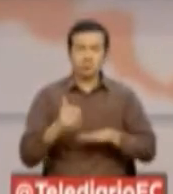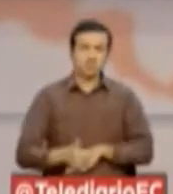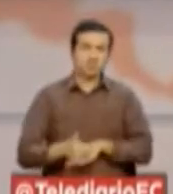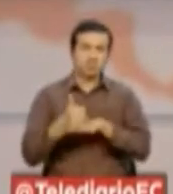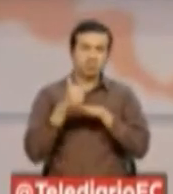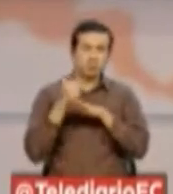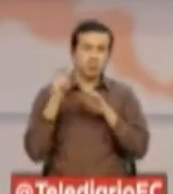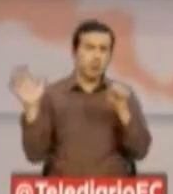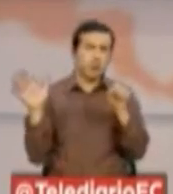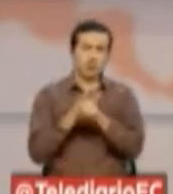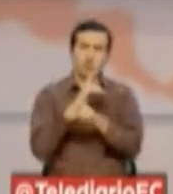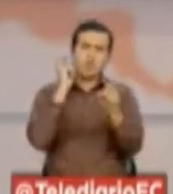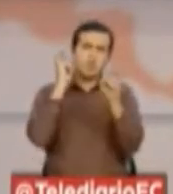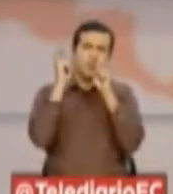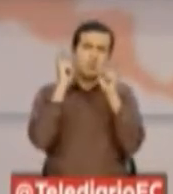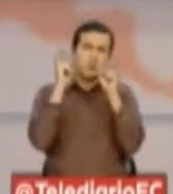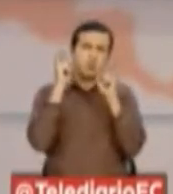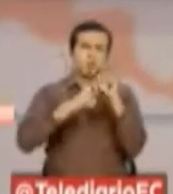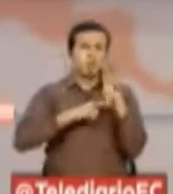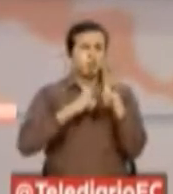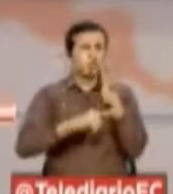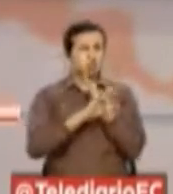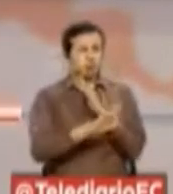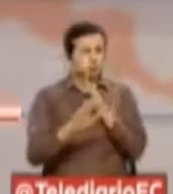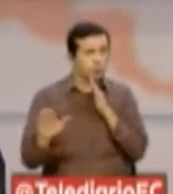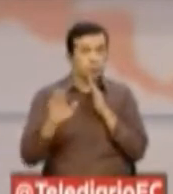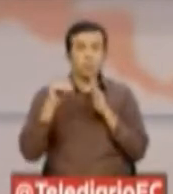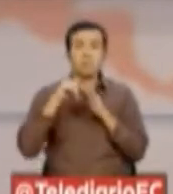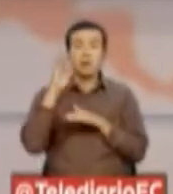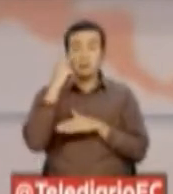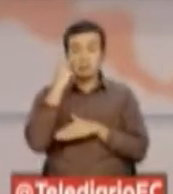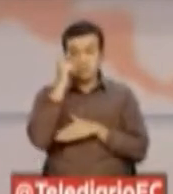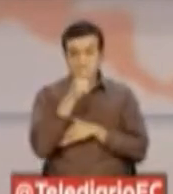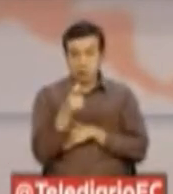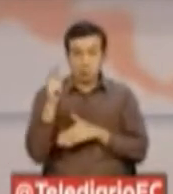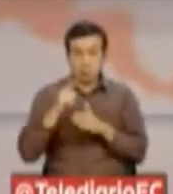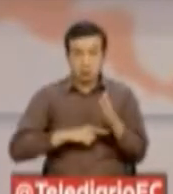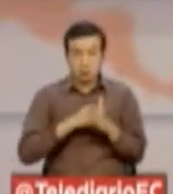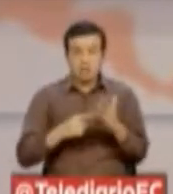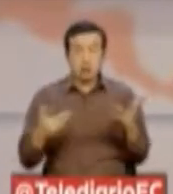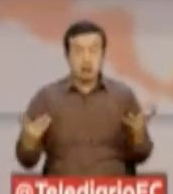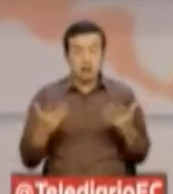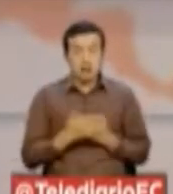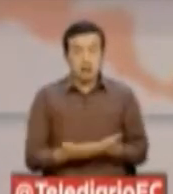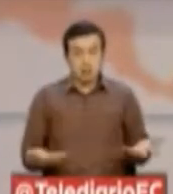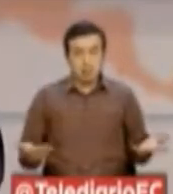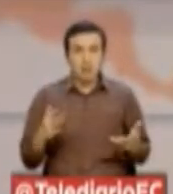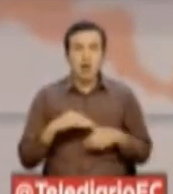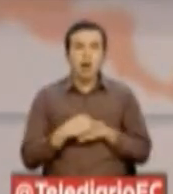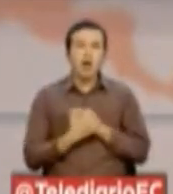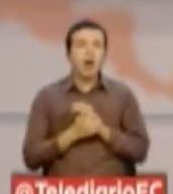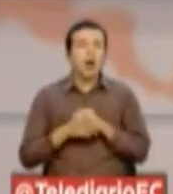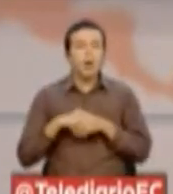que impide los balances e impide sobre todo la fiscalización entonces ahí el abuso van en crecimiento